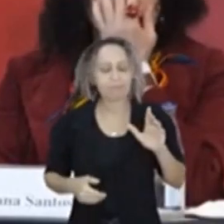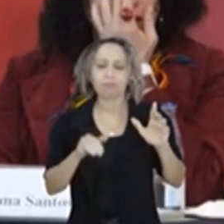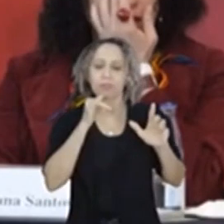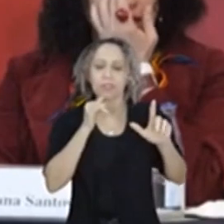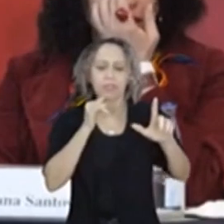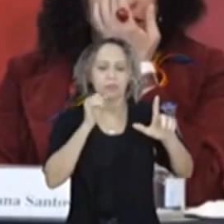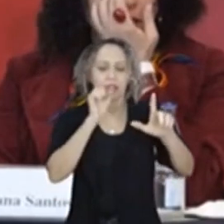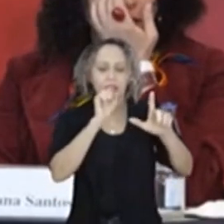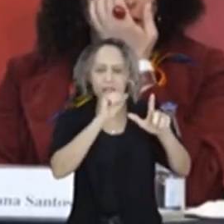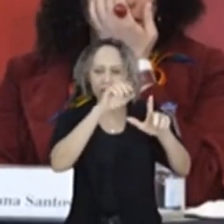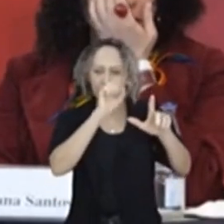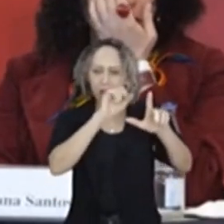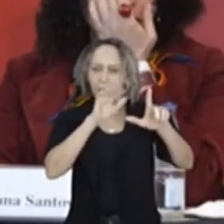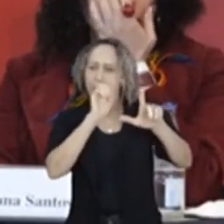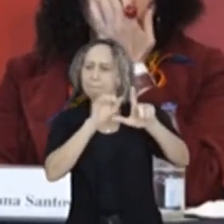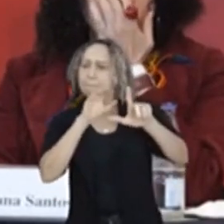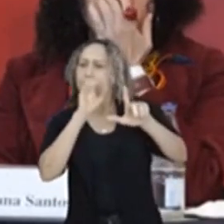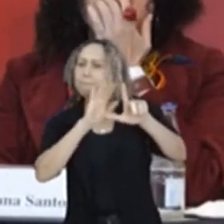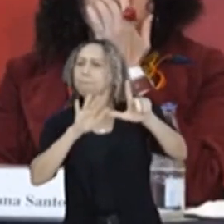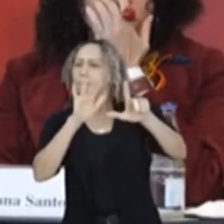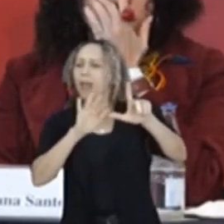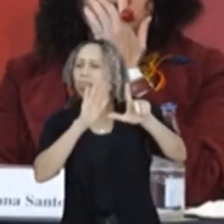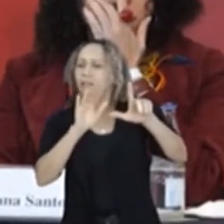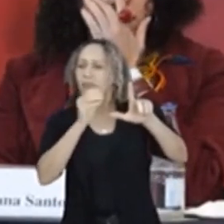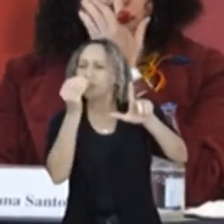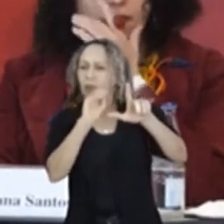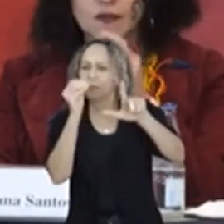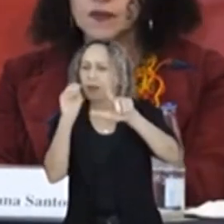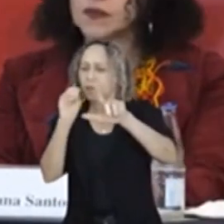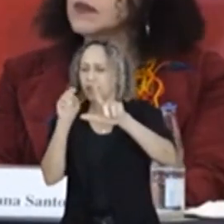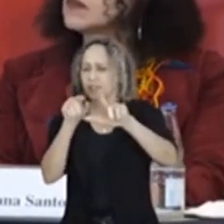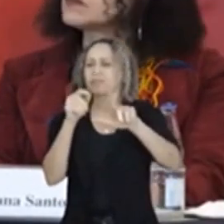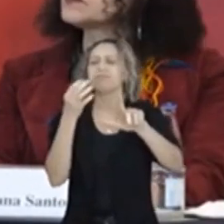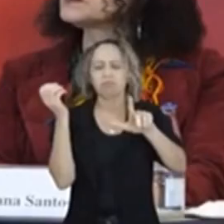es ejecutar la política que queremos si ganamos las elecciones